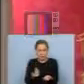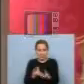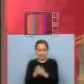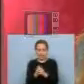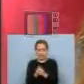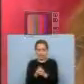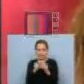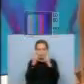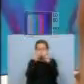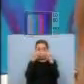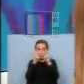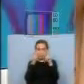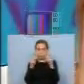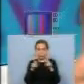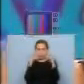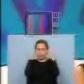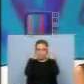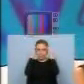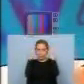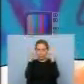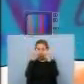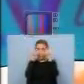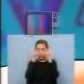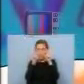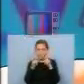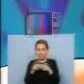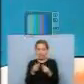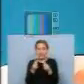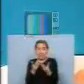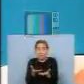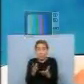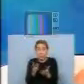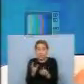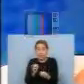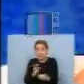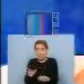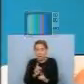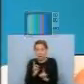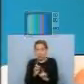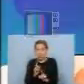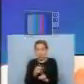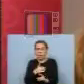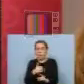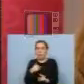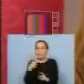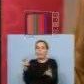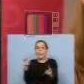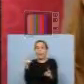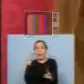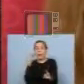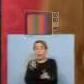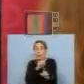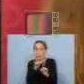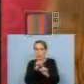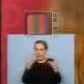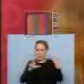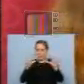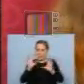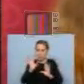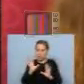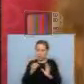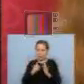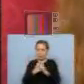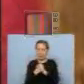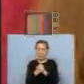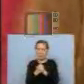la cabeza. Le llenó de preguntas. Me paro. ¿Qué quiere hacer? ¿Qué tiene de malo? Mami, no mires. ¡Comele la boca! Dale, un